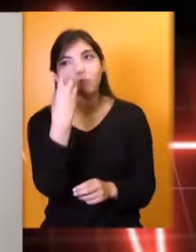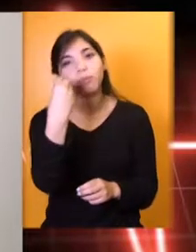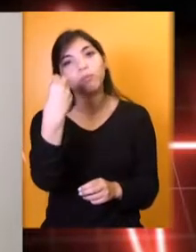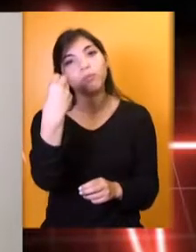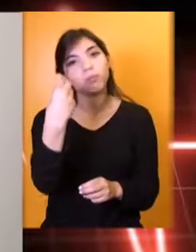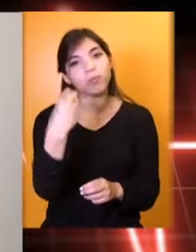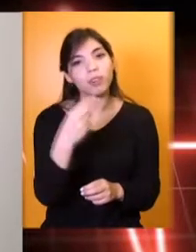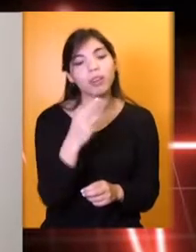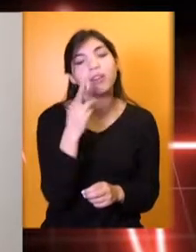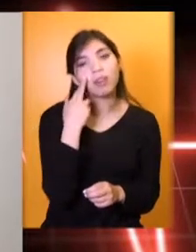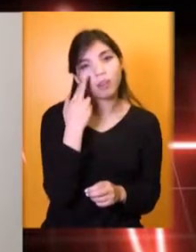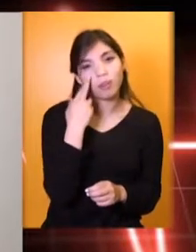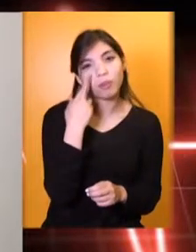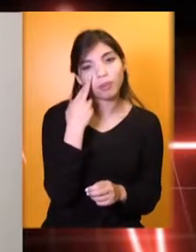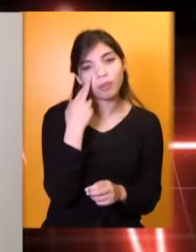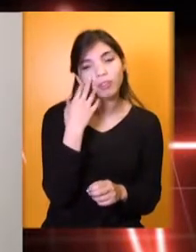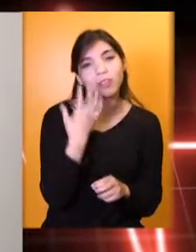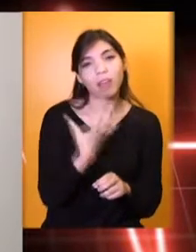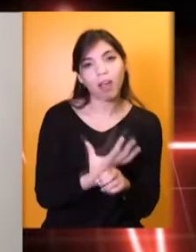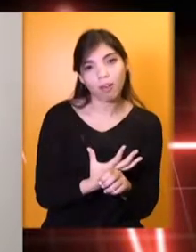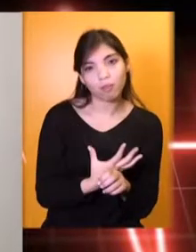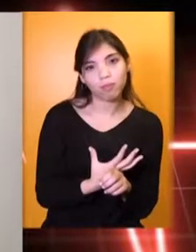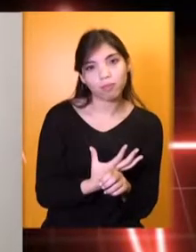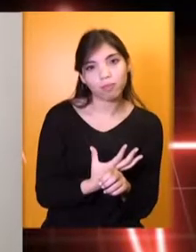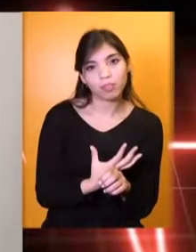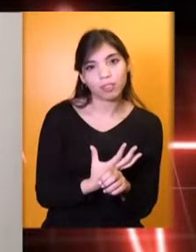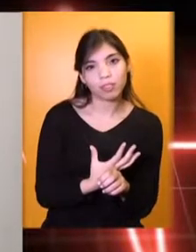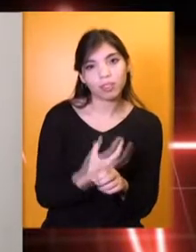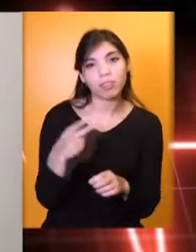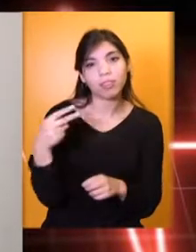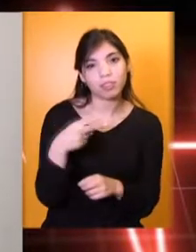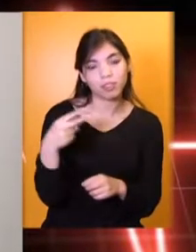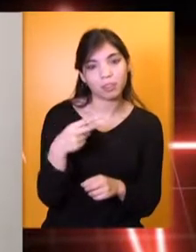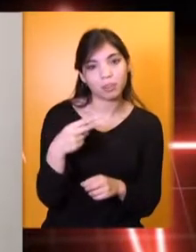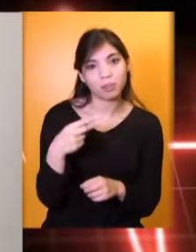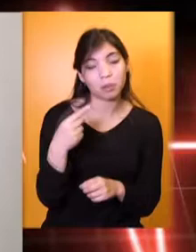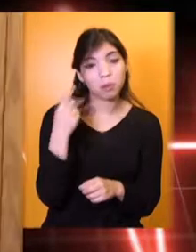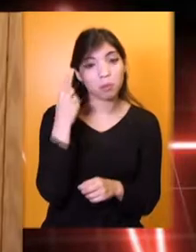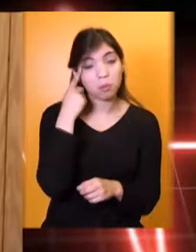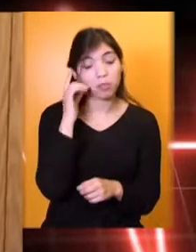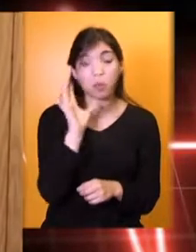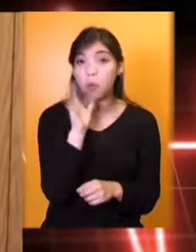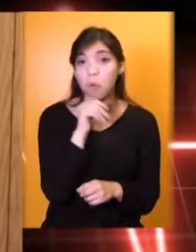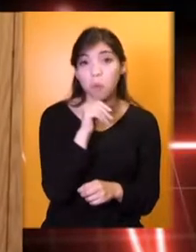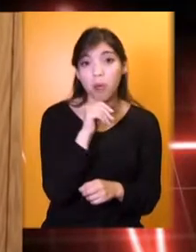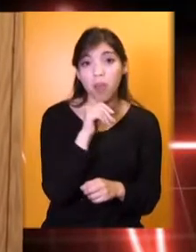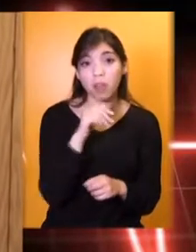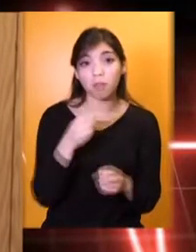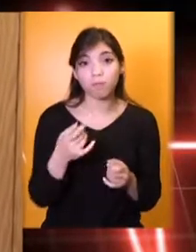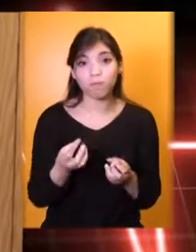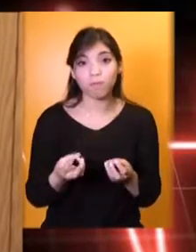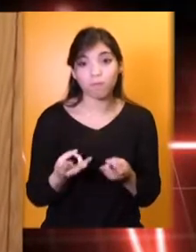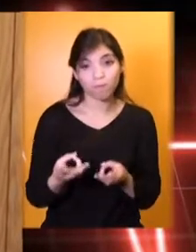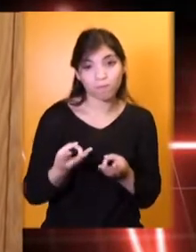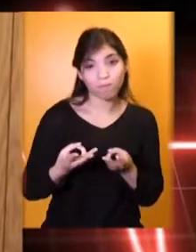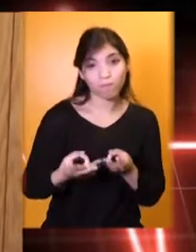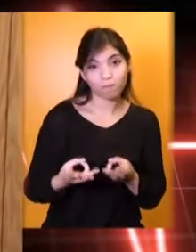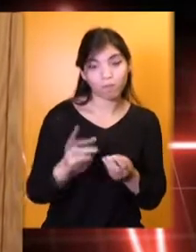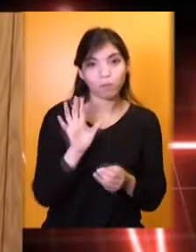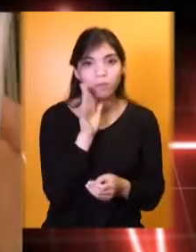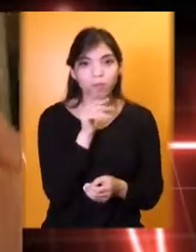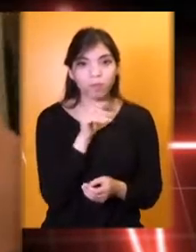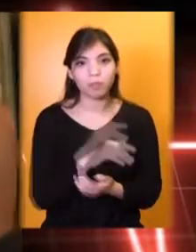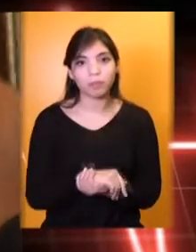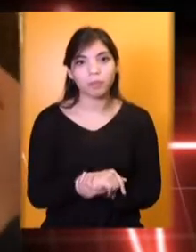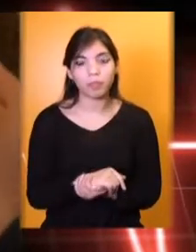los accesos carnales y muchas de ellas no reconocen ninguna manipulación. Mientras los abogados siguen en busca de mayores